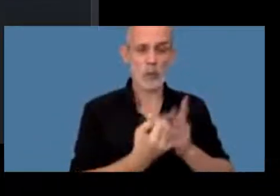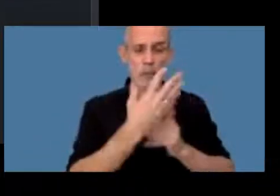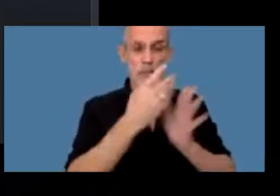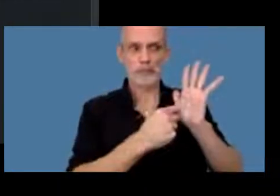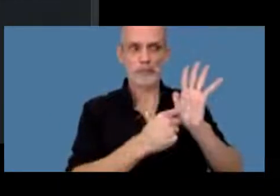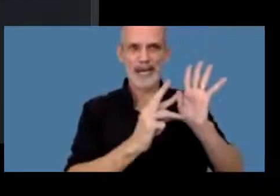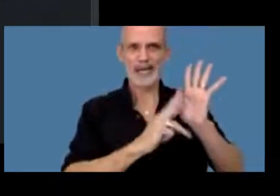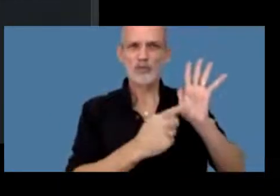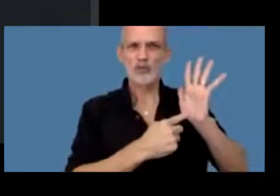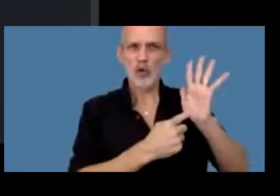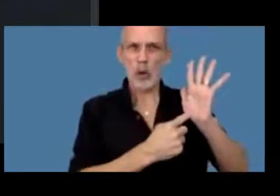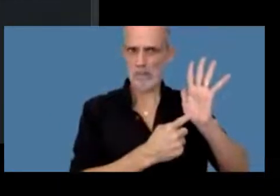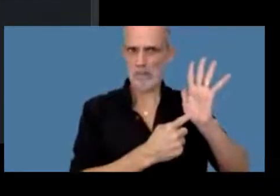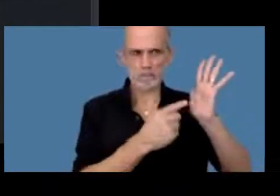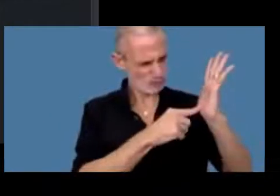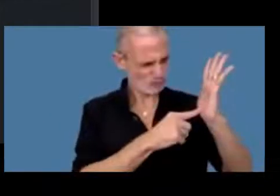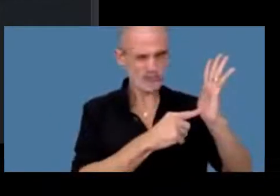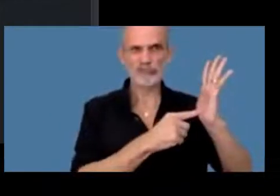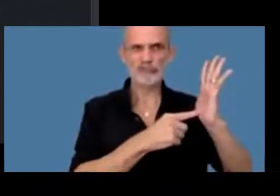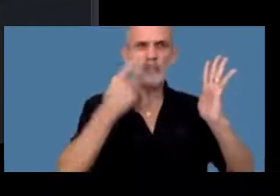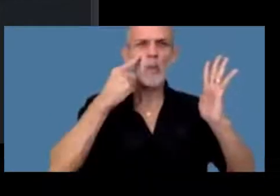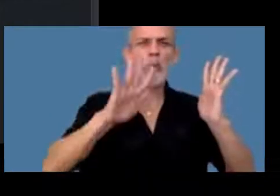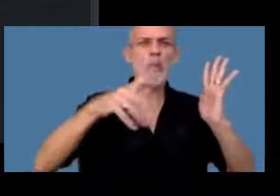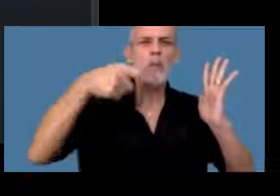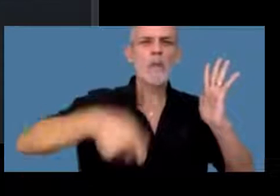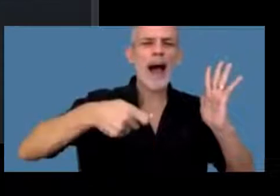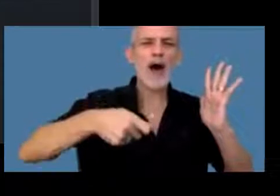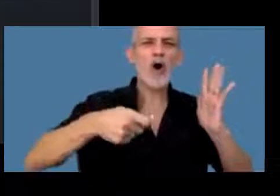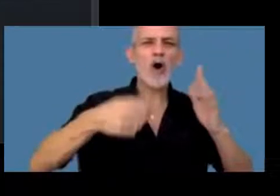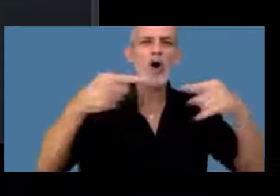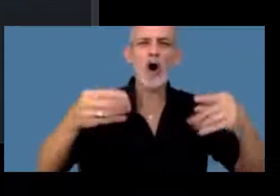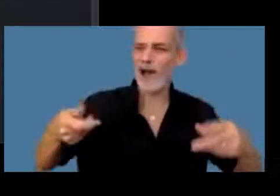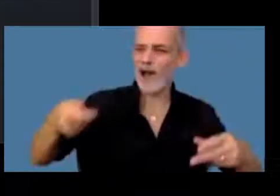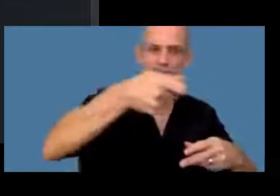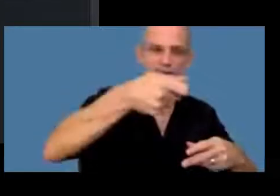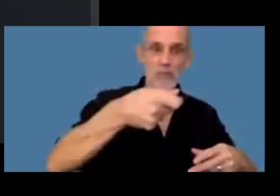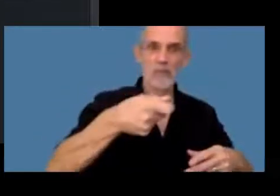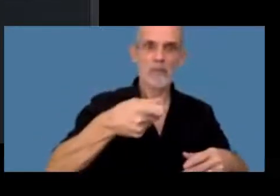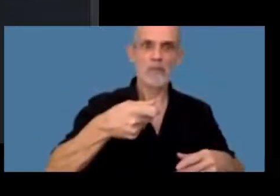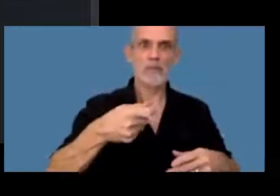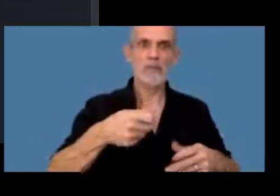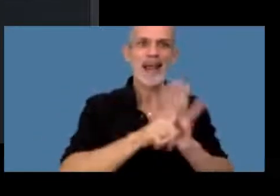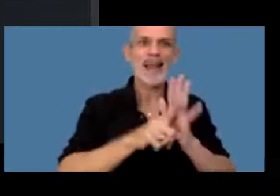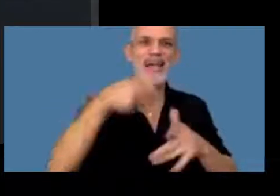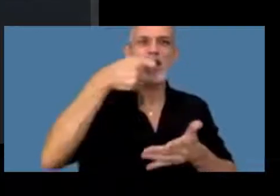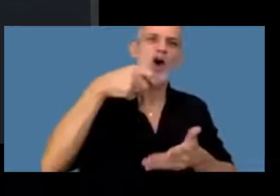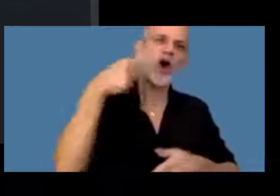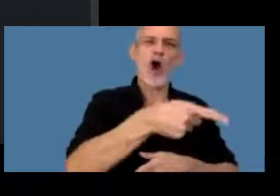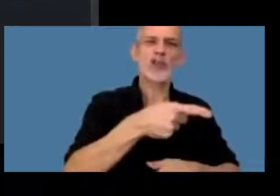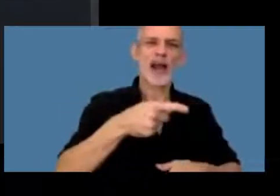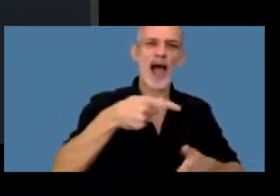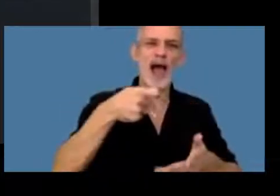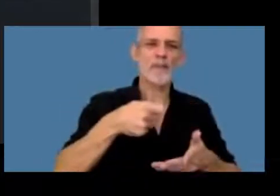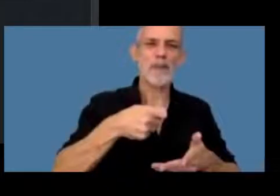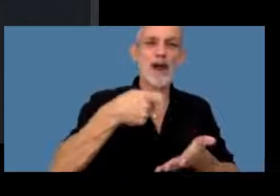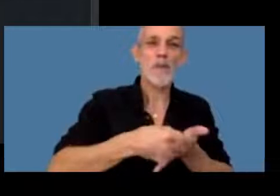resolución que desconocía los pagos en especie, ¿no?, como que no respetaban la ley anti-evasión, cuando todas las empresas habían